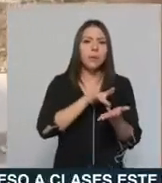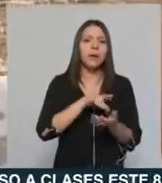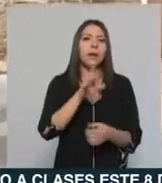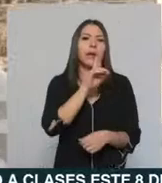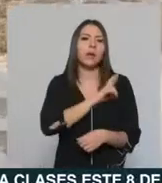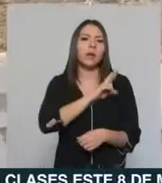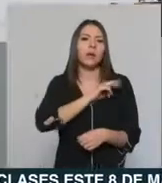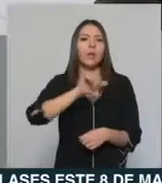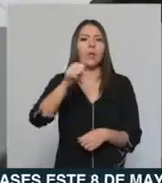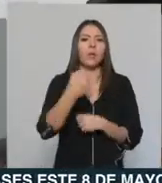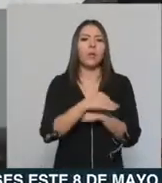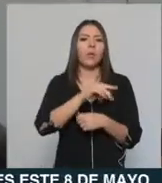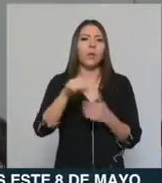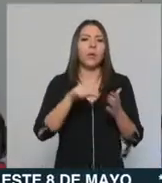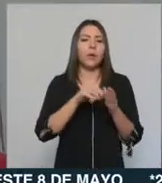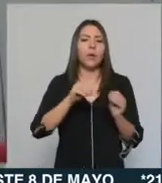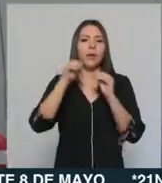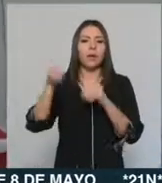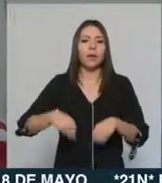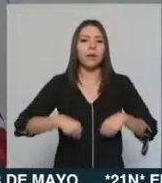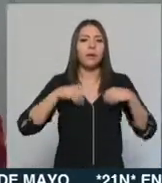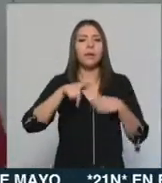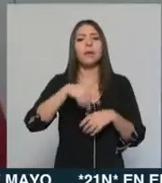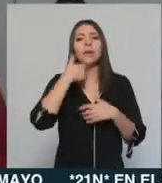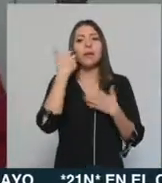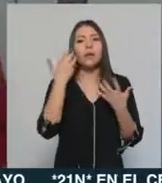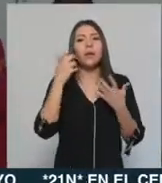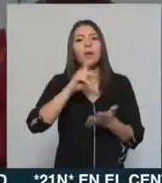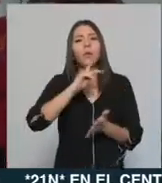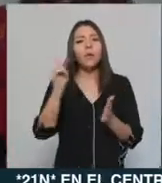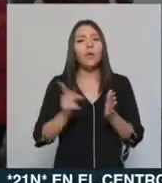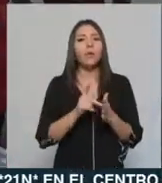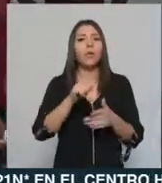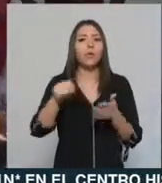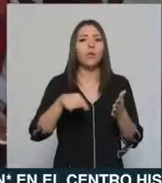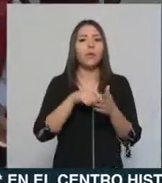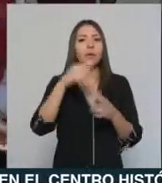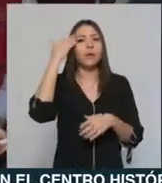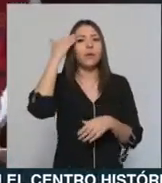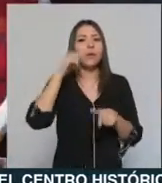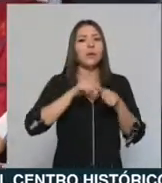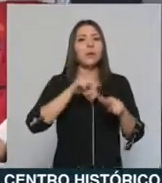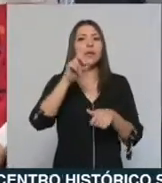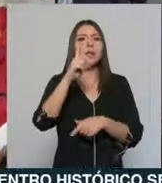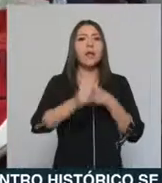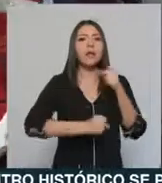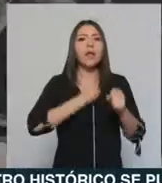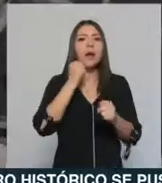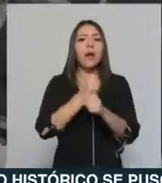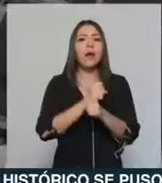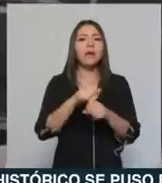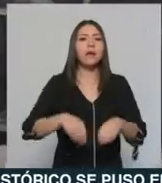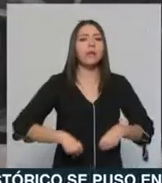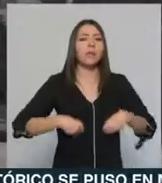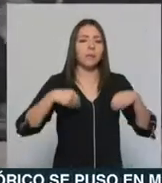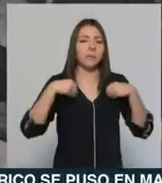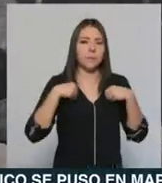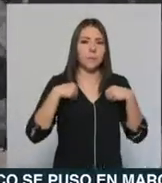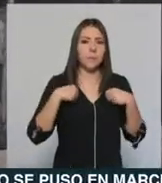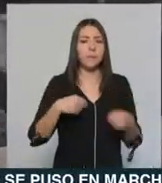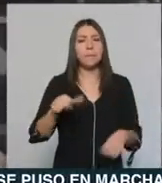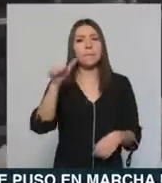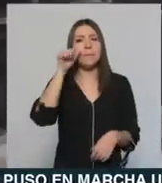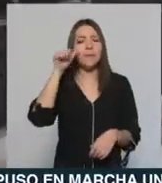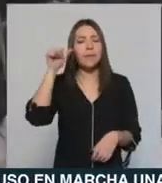un lugar en donde vivir, ellos desean volver al lugar en donde por cerca de 30 años habían hecho una vida. Ayer por fin vieron